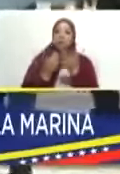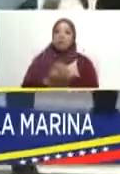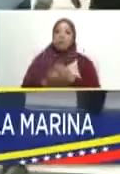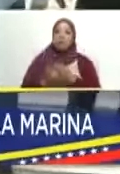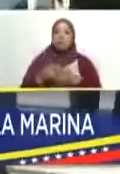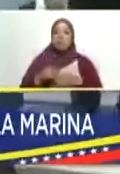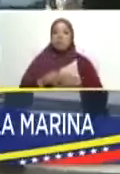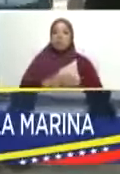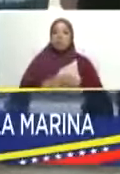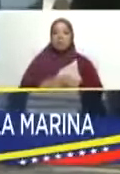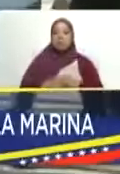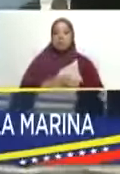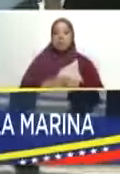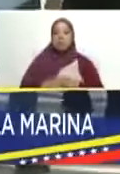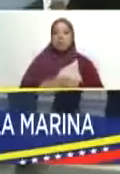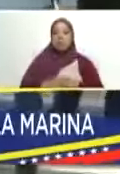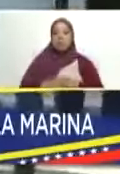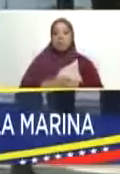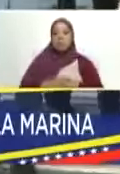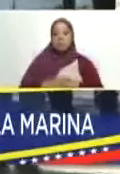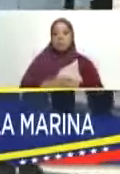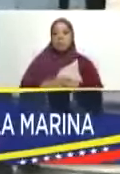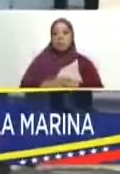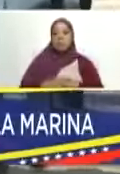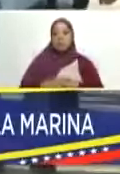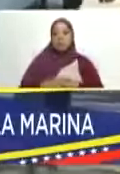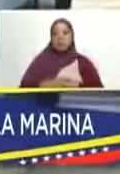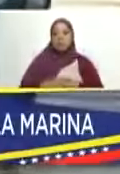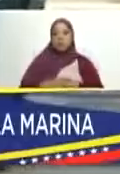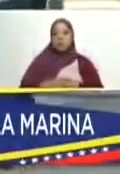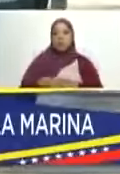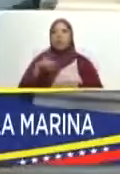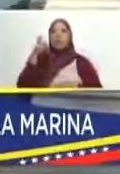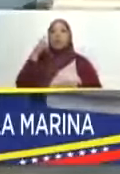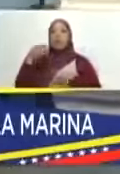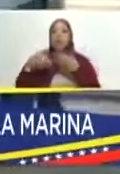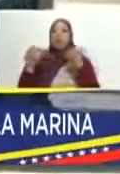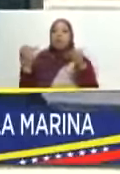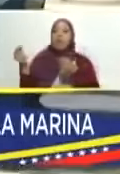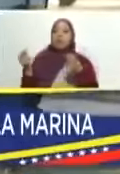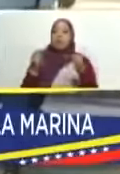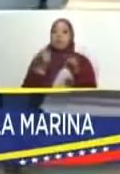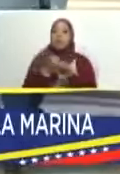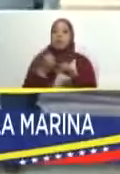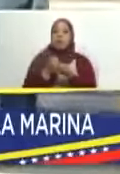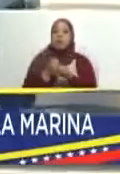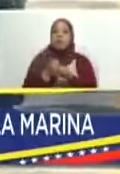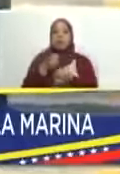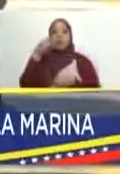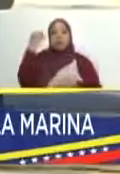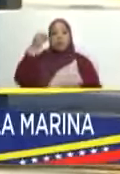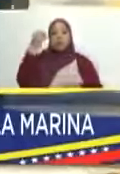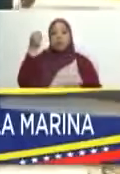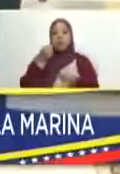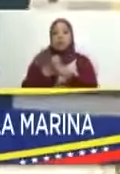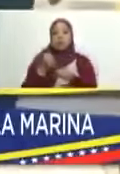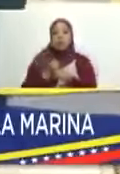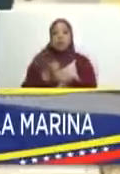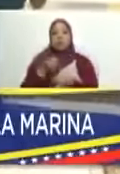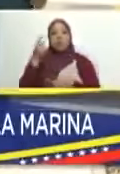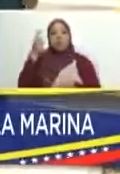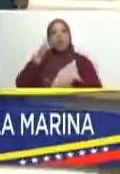mater de la Armada Bolivariana, de la Universidad Militar Bolivariana y de la gloriosa Infantería de Marina. Bueno, ha sido pensado todo, esta tremenda